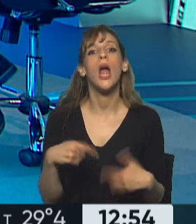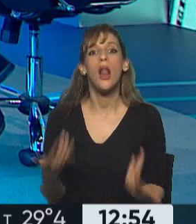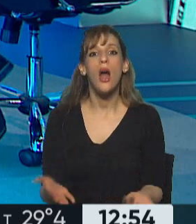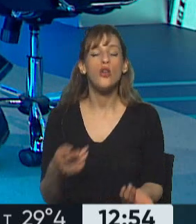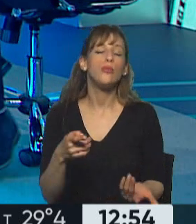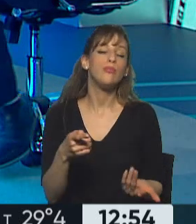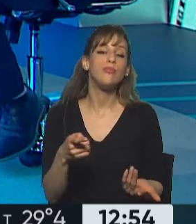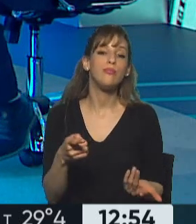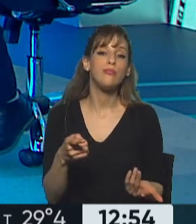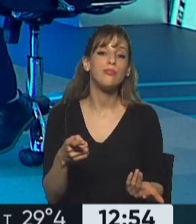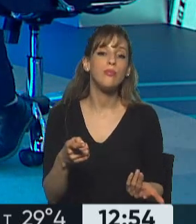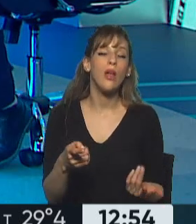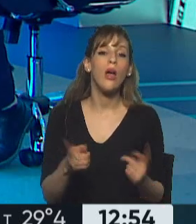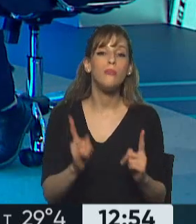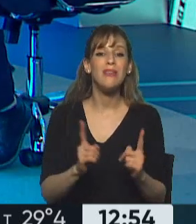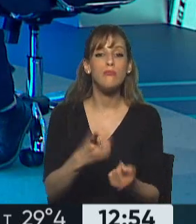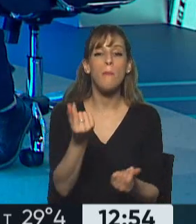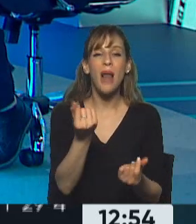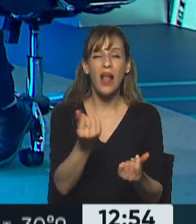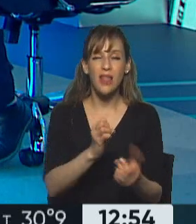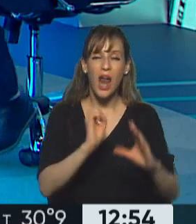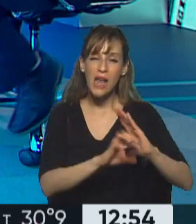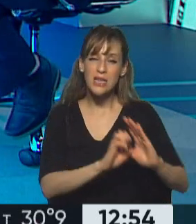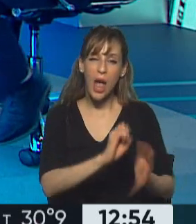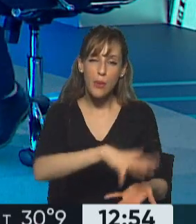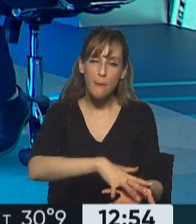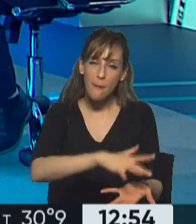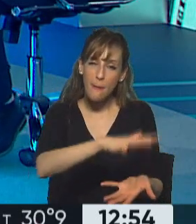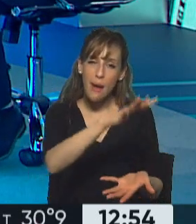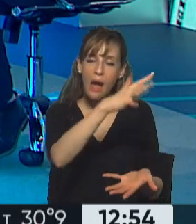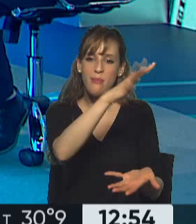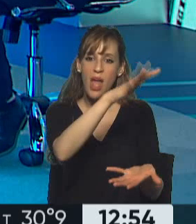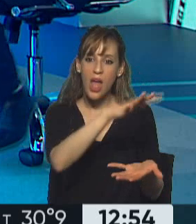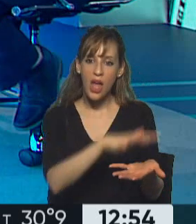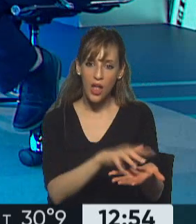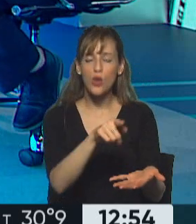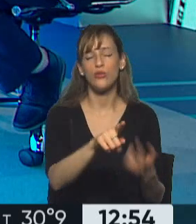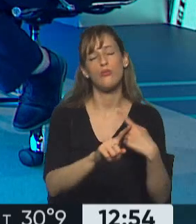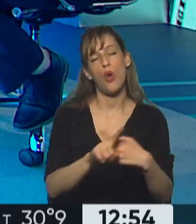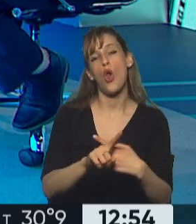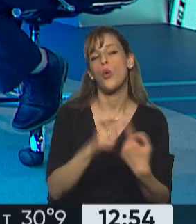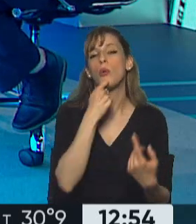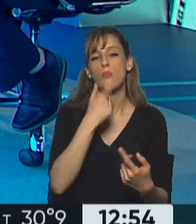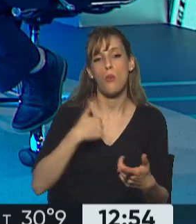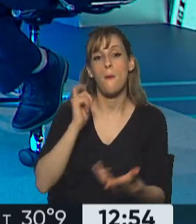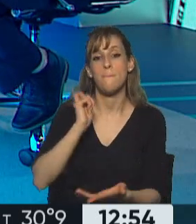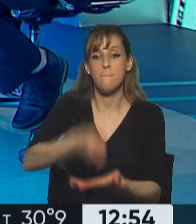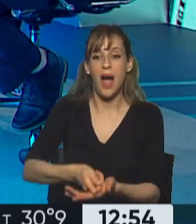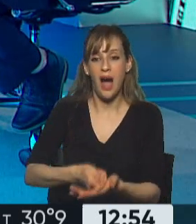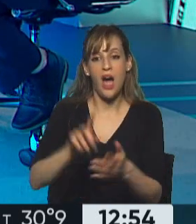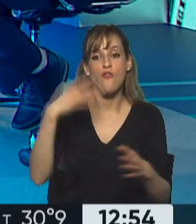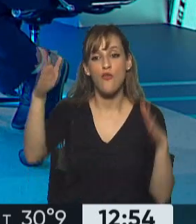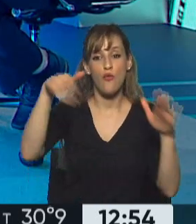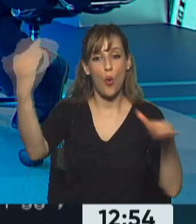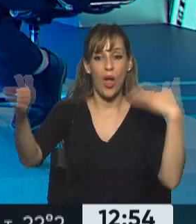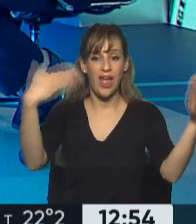absolutamente las reservas que podía tener, porque recordemos que esto, al pagar una empresa de servicios esto al exterior, lo que le pide son los dólares